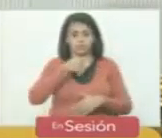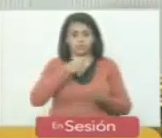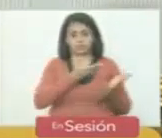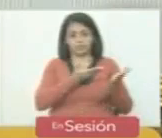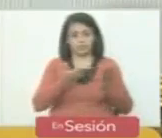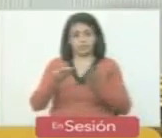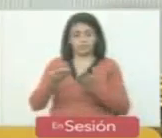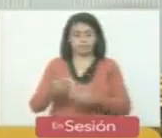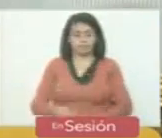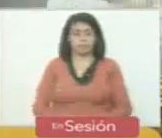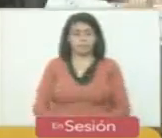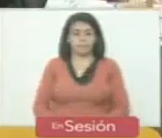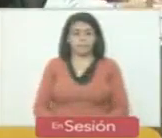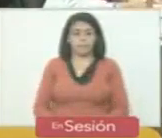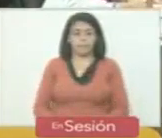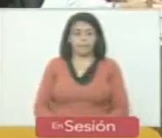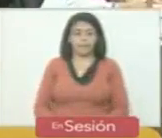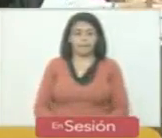Adelante.